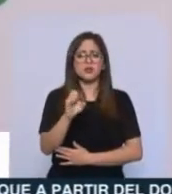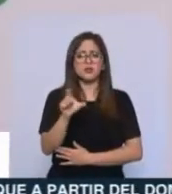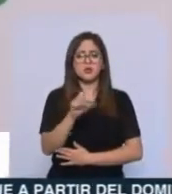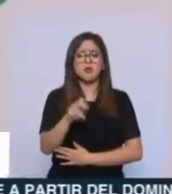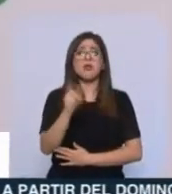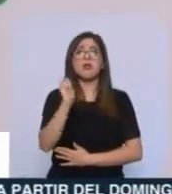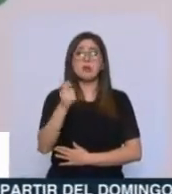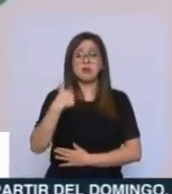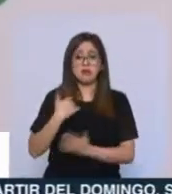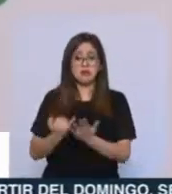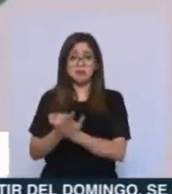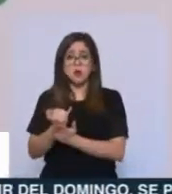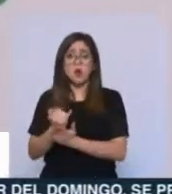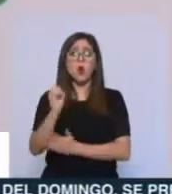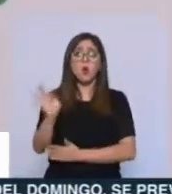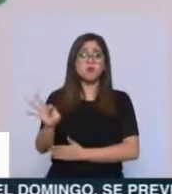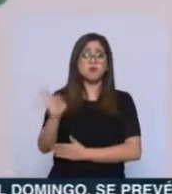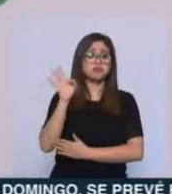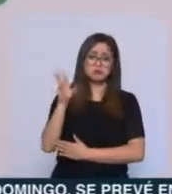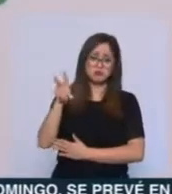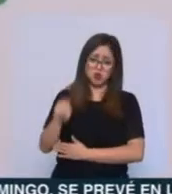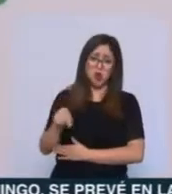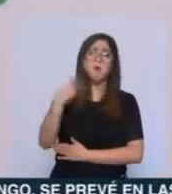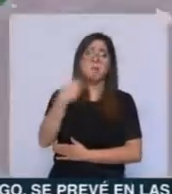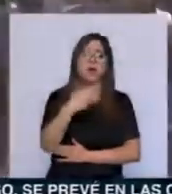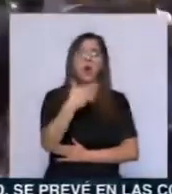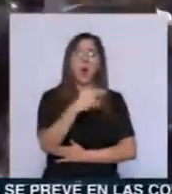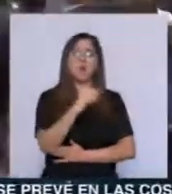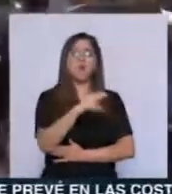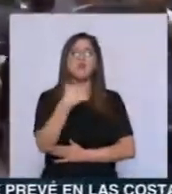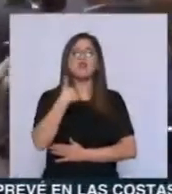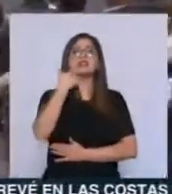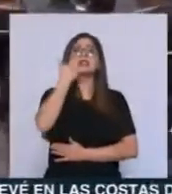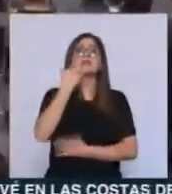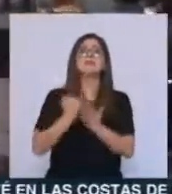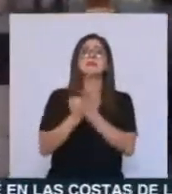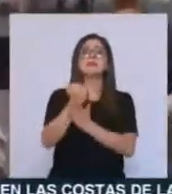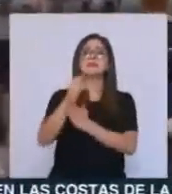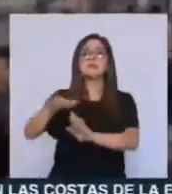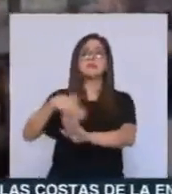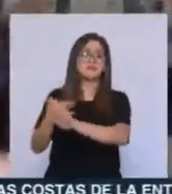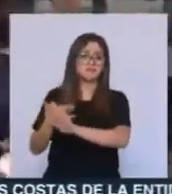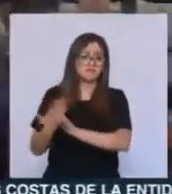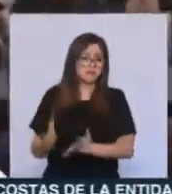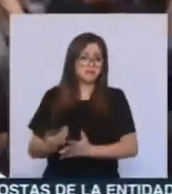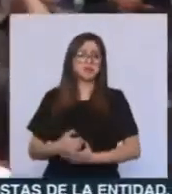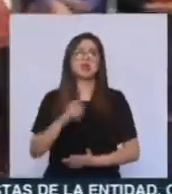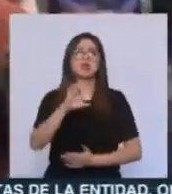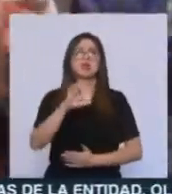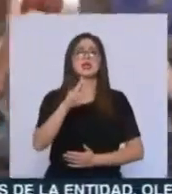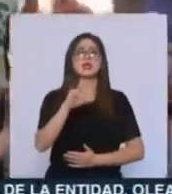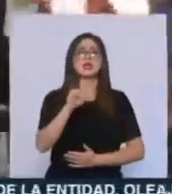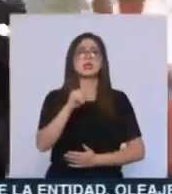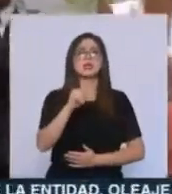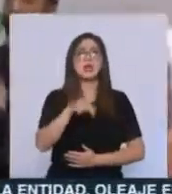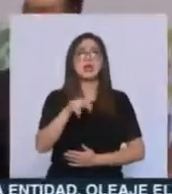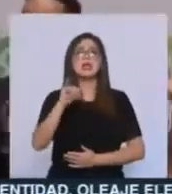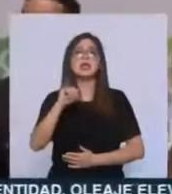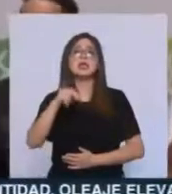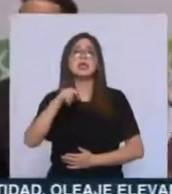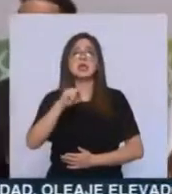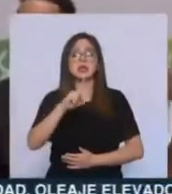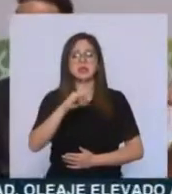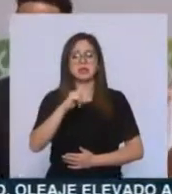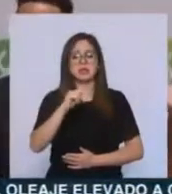una elección, pero la homofobia sí lo es. Cristian Di Candia, intendente de la ciudad de Montevideo,